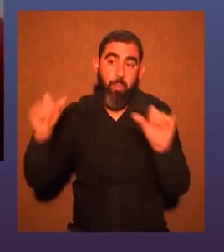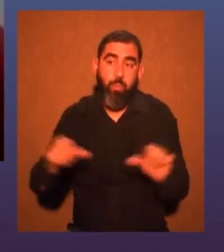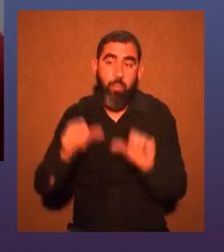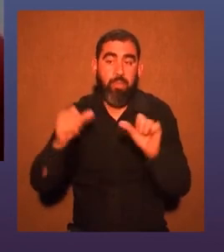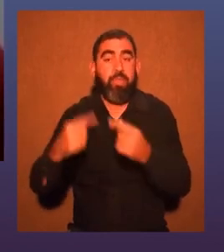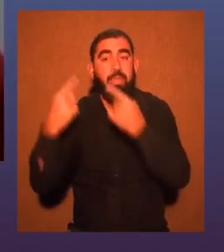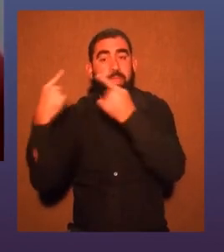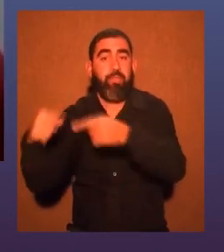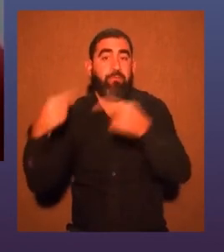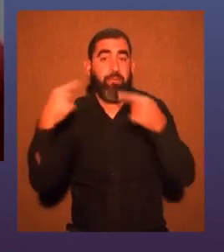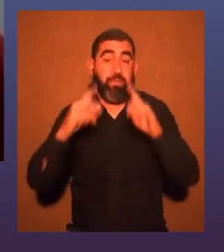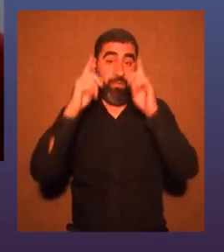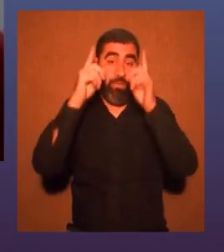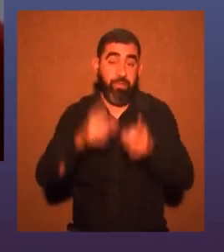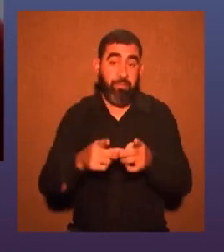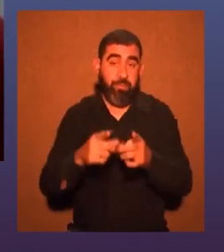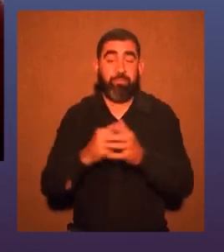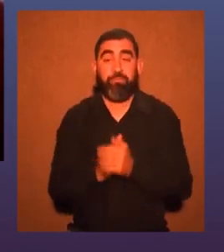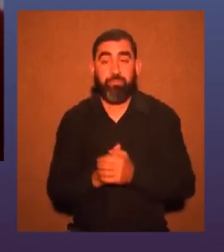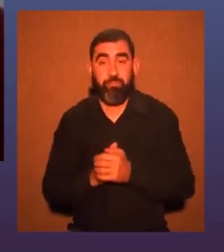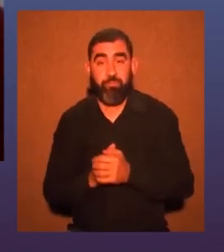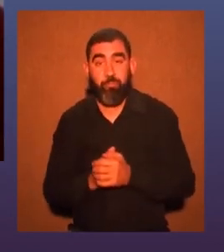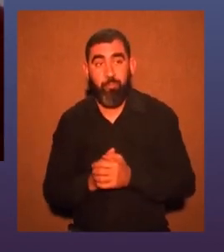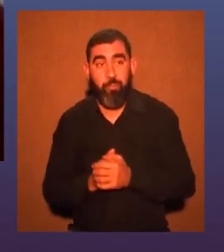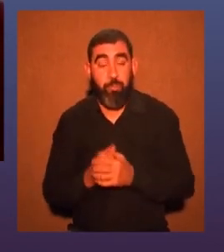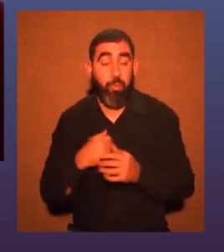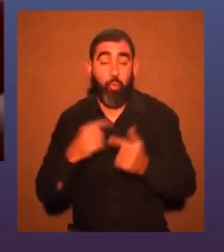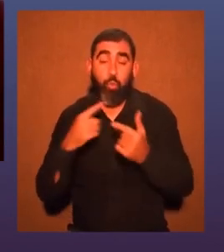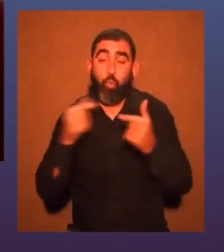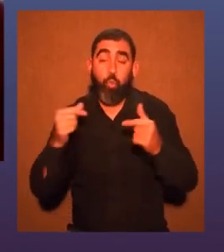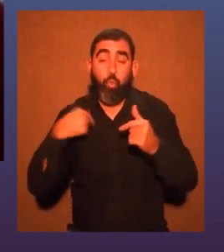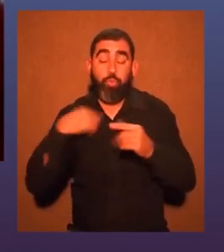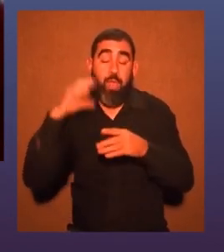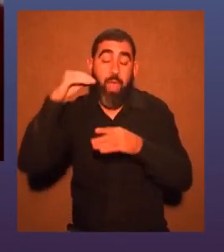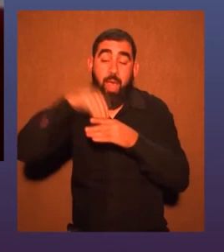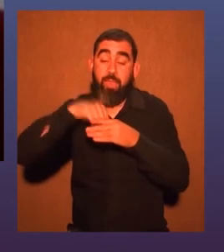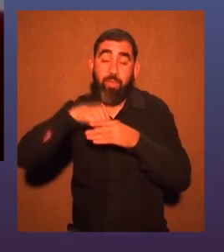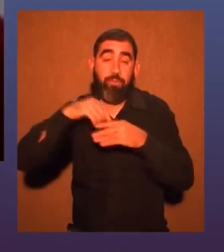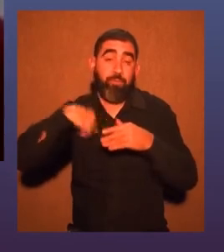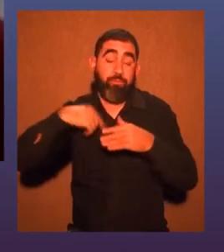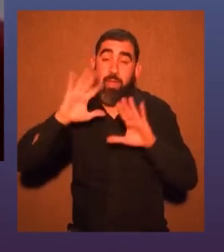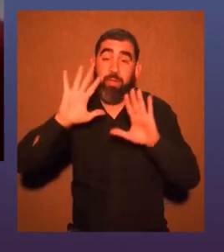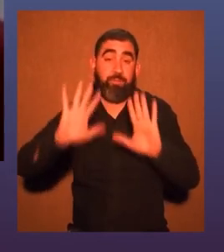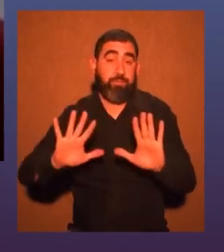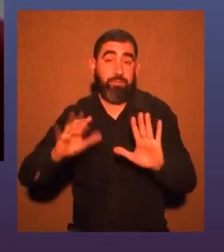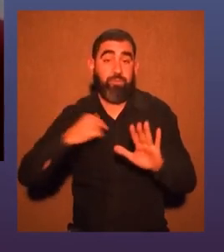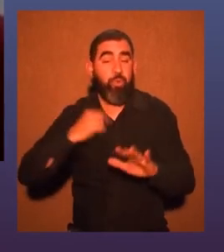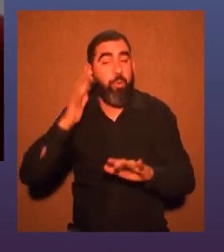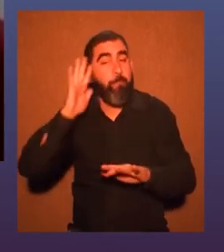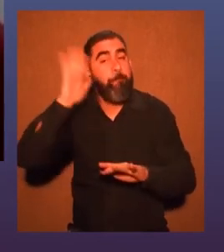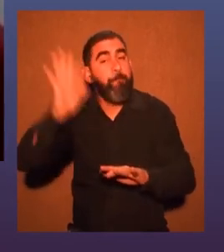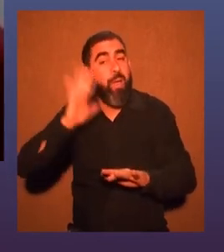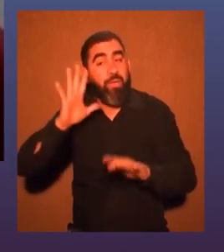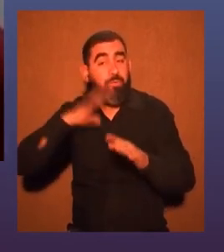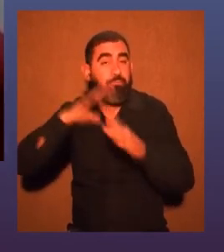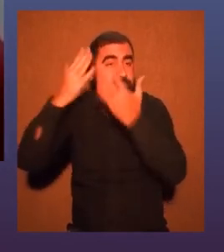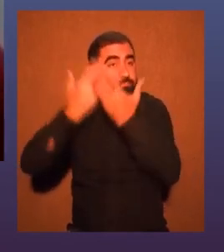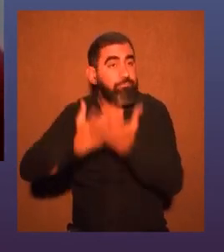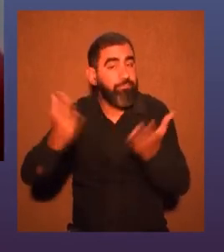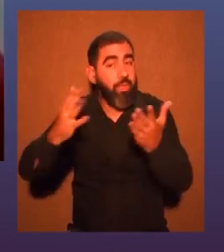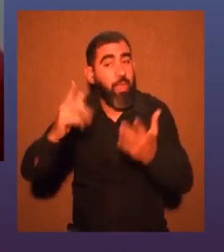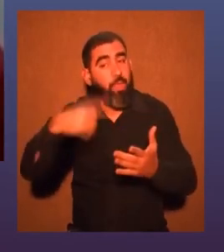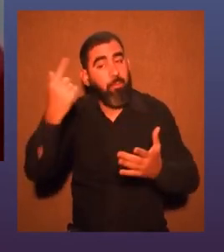por ejemplo, ¿no? Se empieza todo eso, pero es el posparto, vos proyectás, la criatura va a ser de tal manera y resulta que la criatura